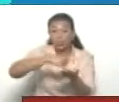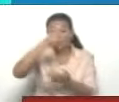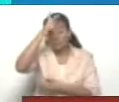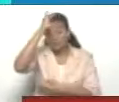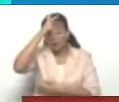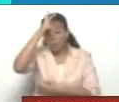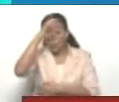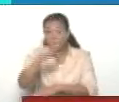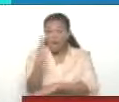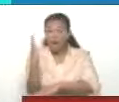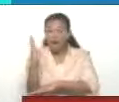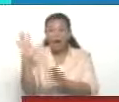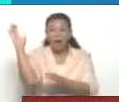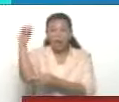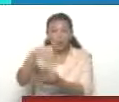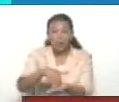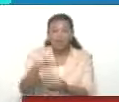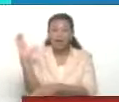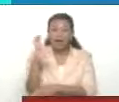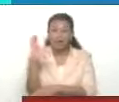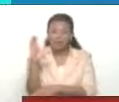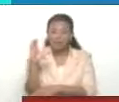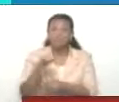Falcón, Lara, Aragua, Caracas.